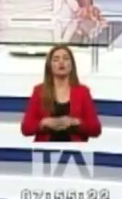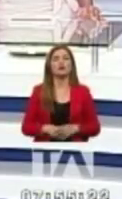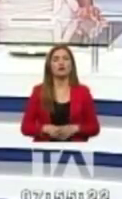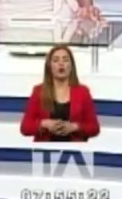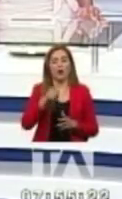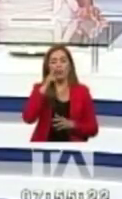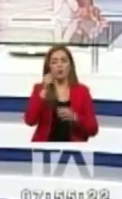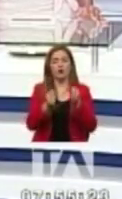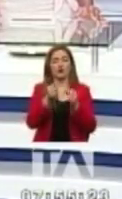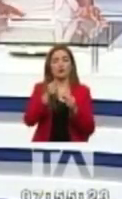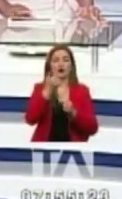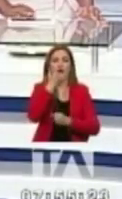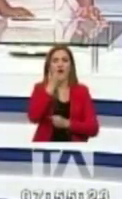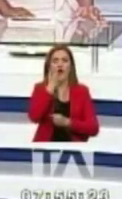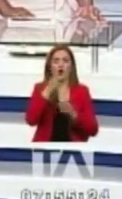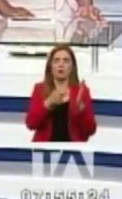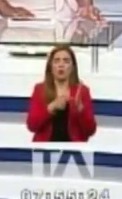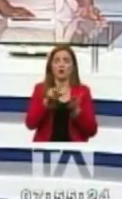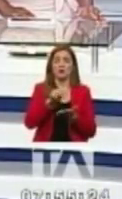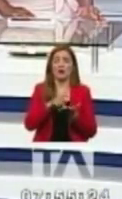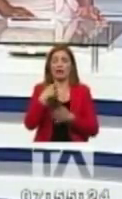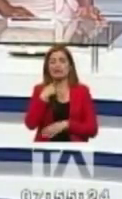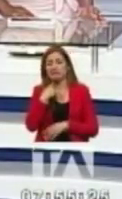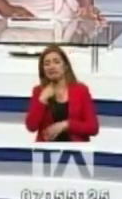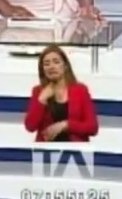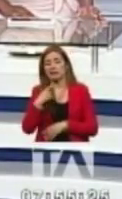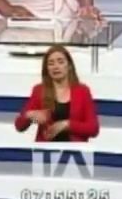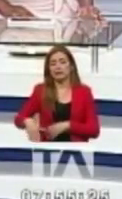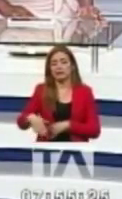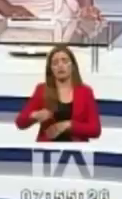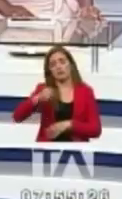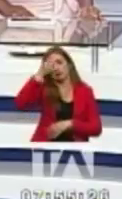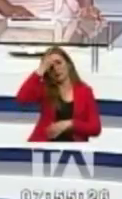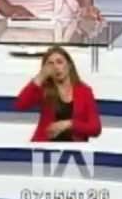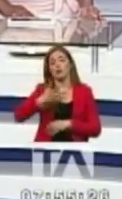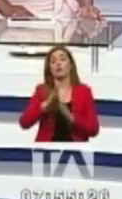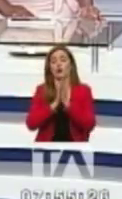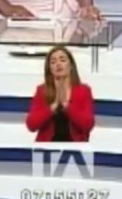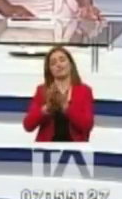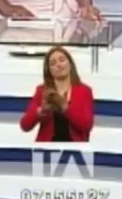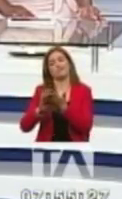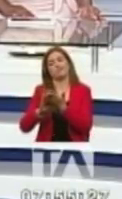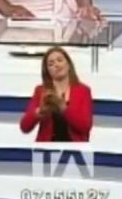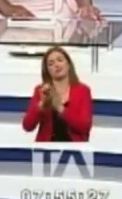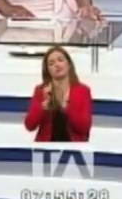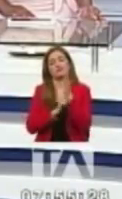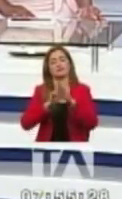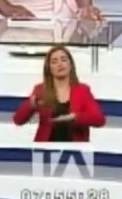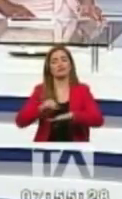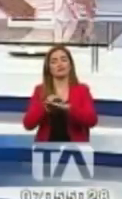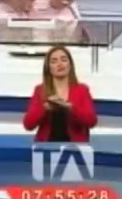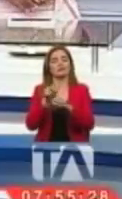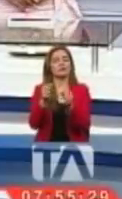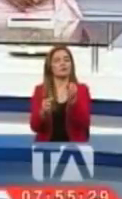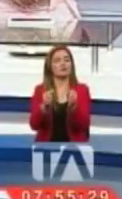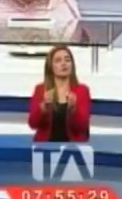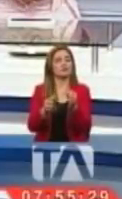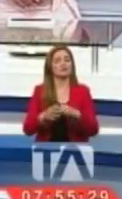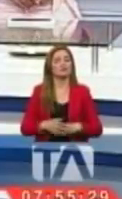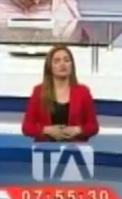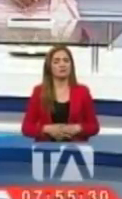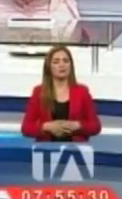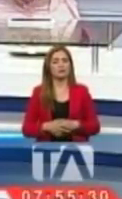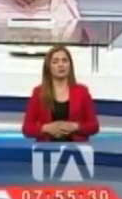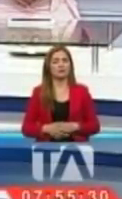conductores con infracciones e impuestos vehiculares vencidos podrán solicitar indulto a la agencia nacional de tránsito para acogerse a la amnistía